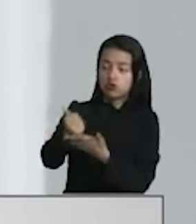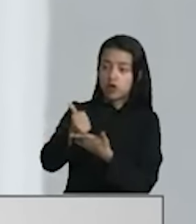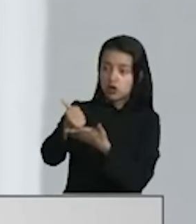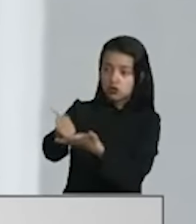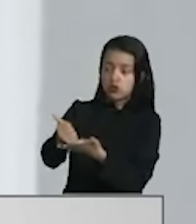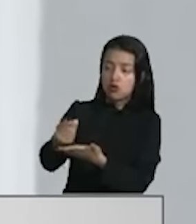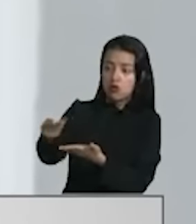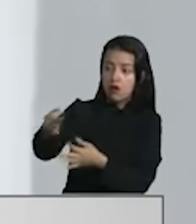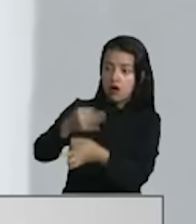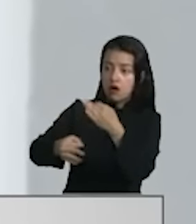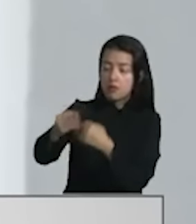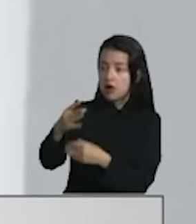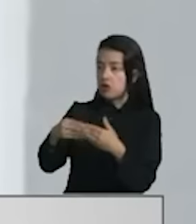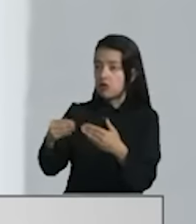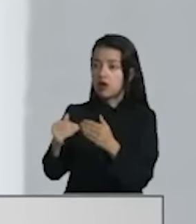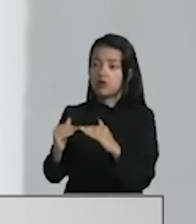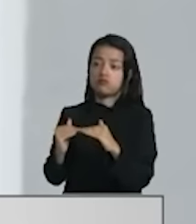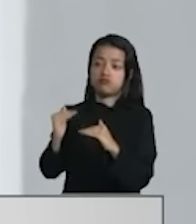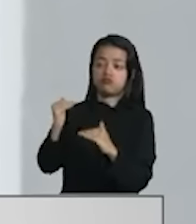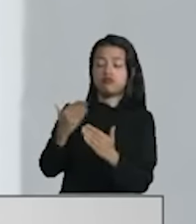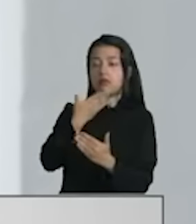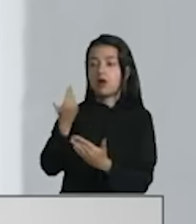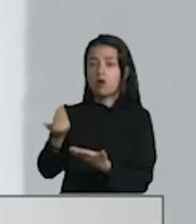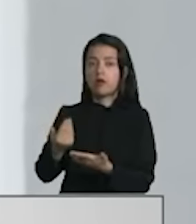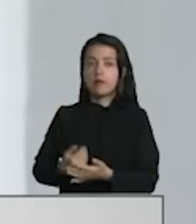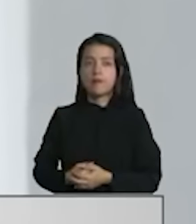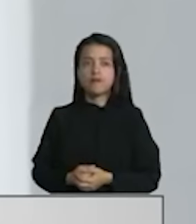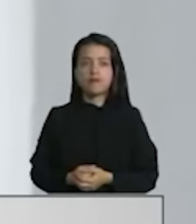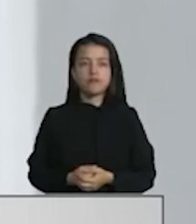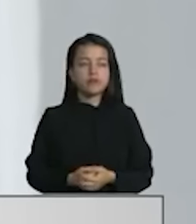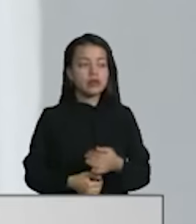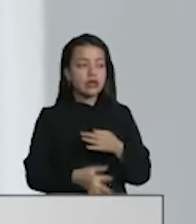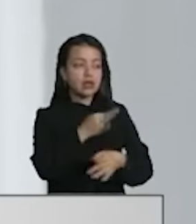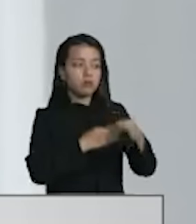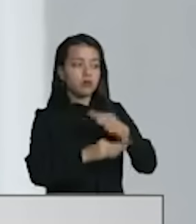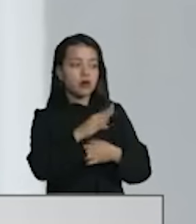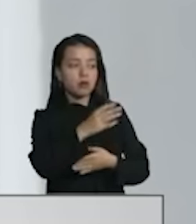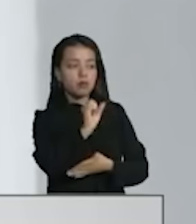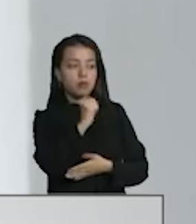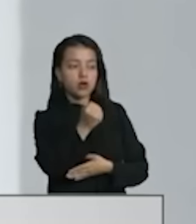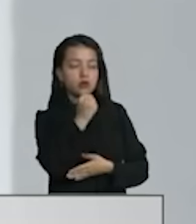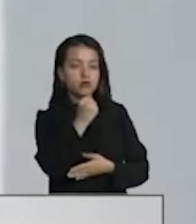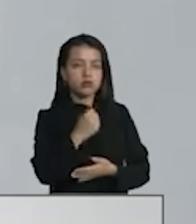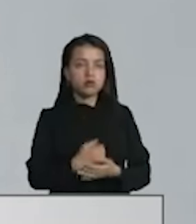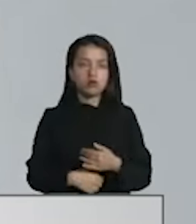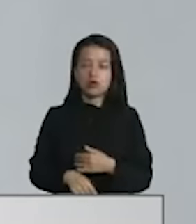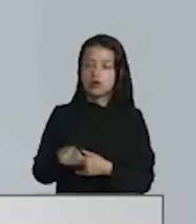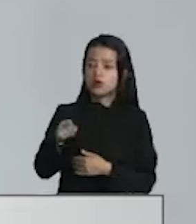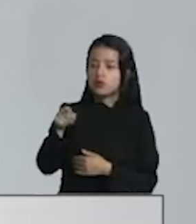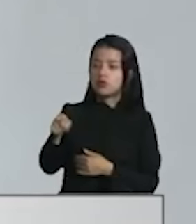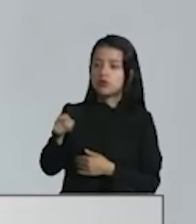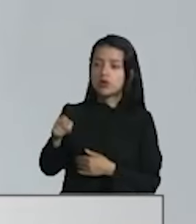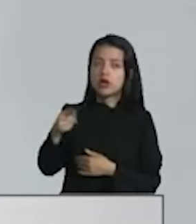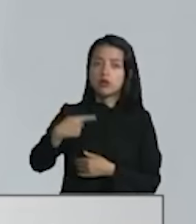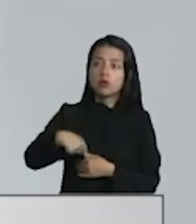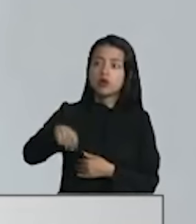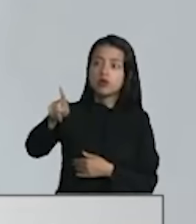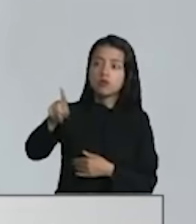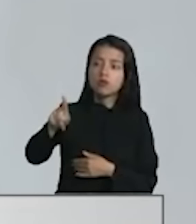precio mis dólares por este dinero colombiano. ¿Cuándo se dio usted cuenta de la estafa? En misa. ¿Por qué? En